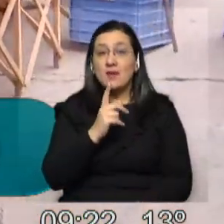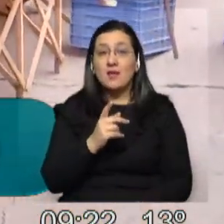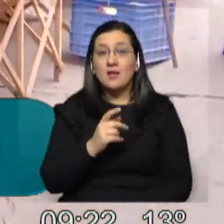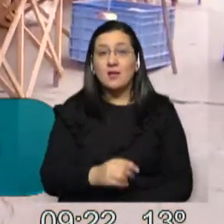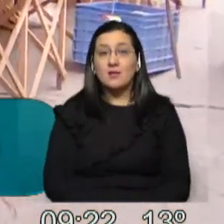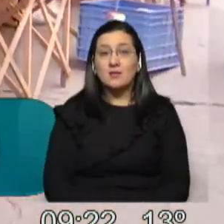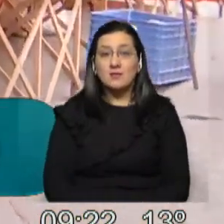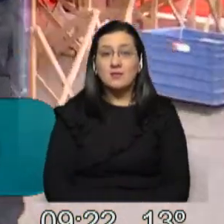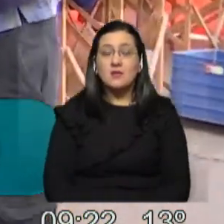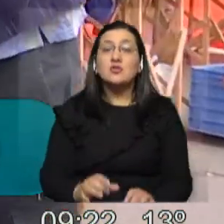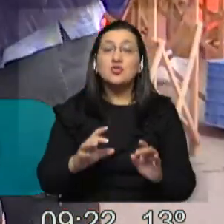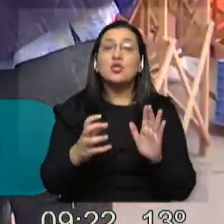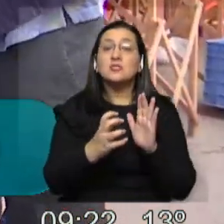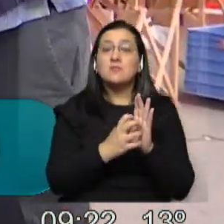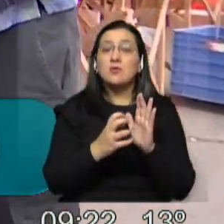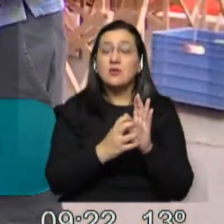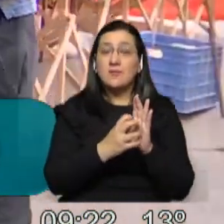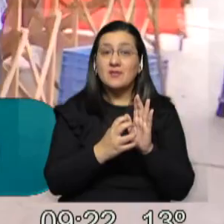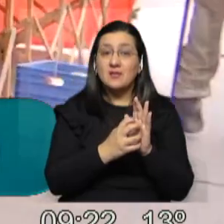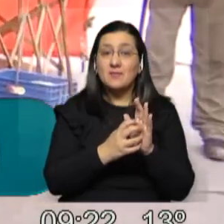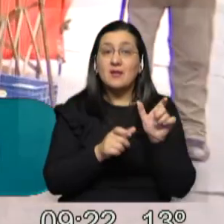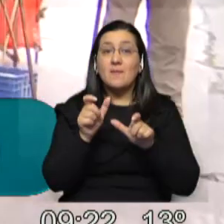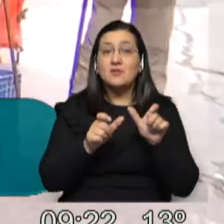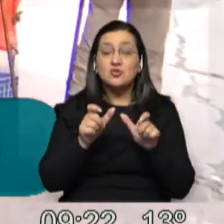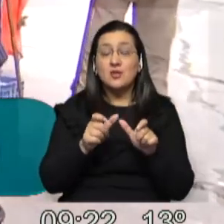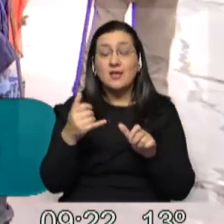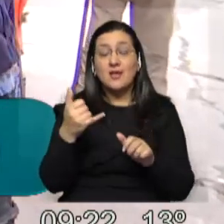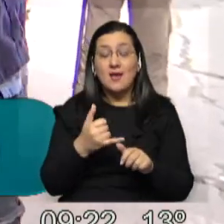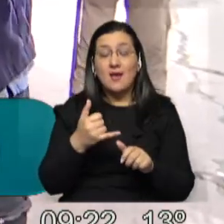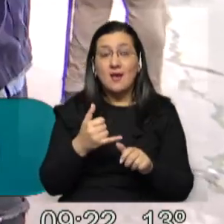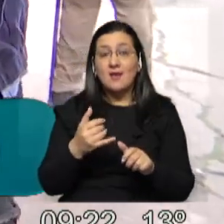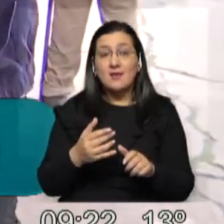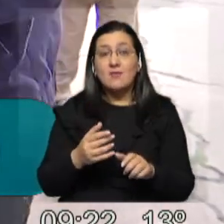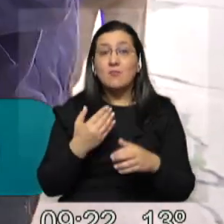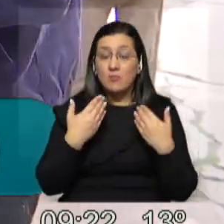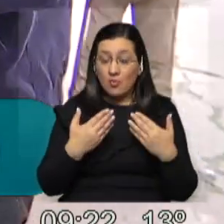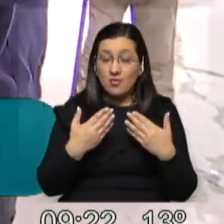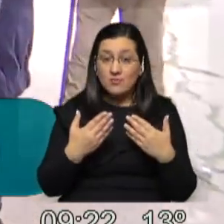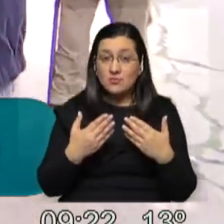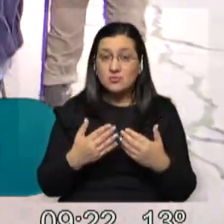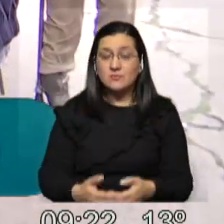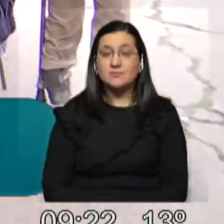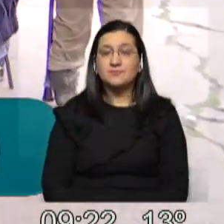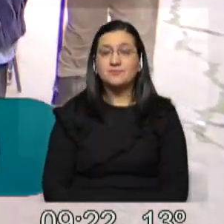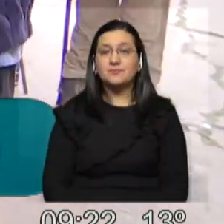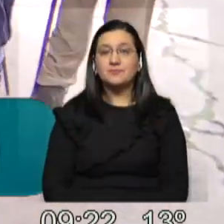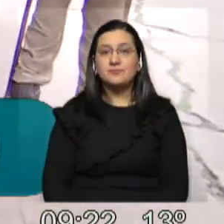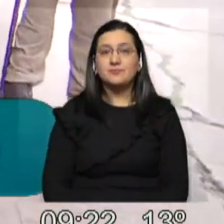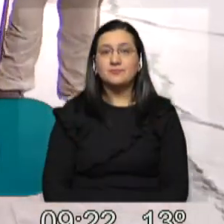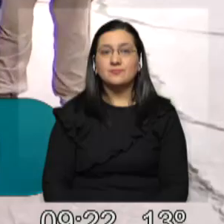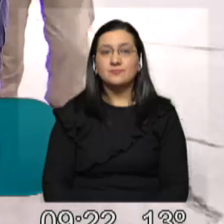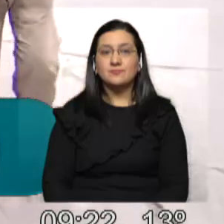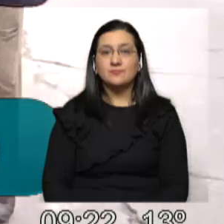Pancracio? Simbólicamente, en nombre de todos los televidentes que nosotros tenemos, digo. Para que ¿podemos se cumpla, prender una velita para de esta? Que todos los que una también llave. No tengan